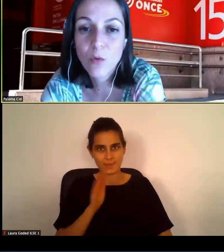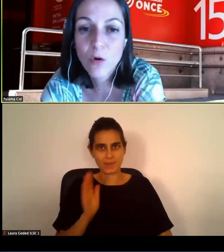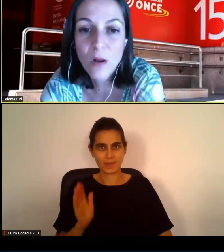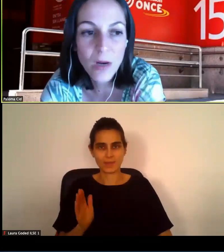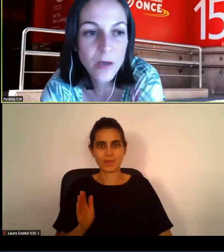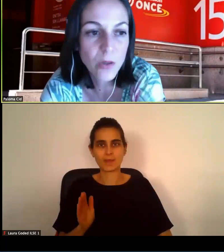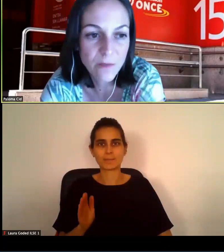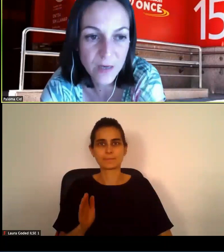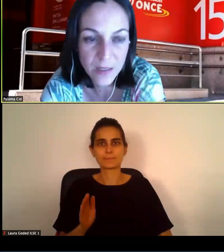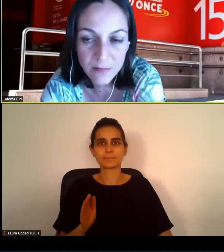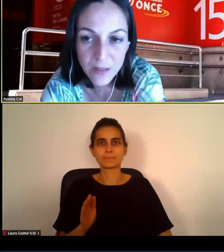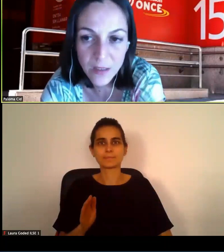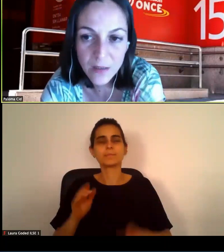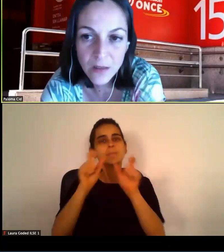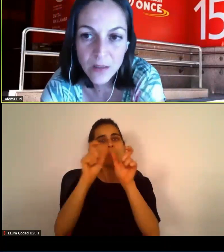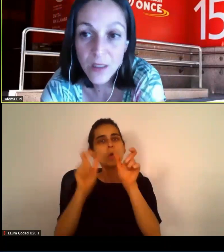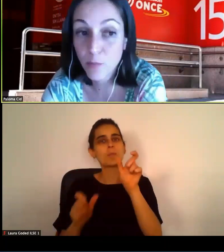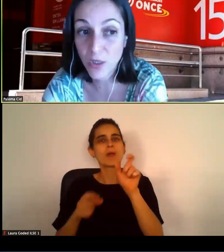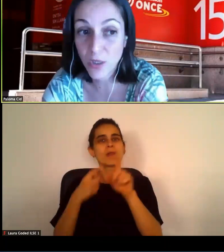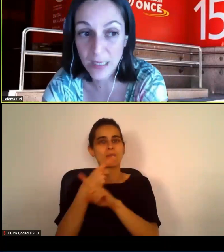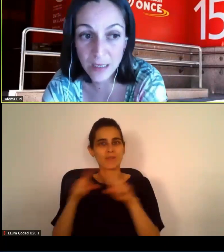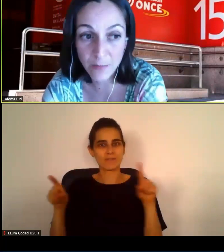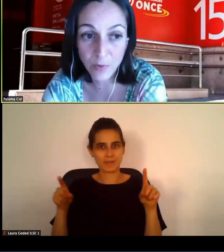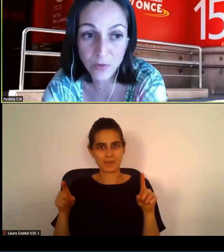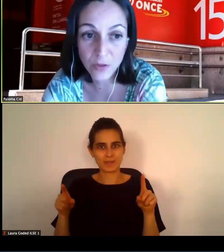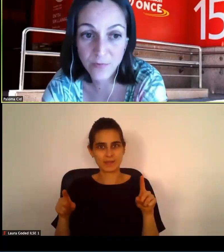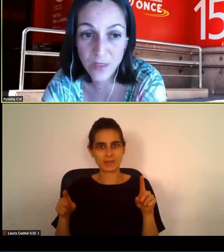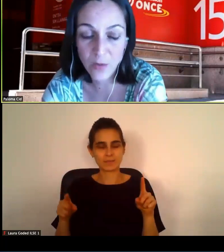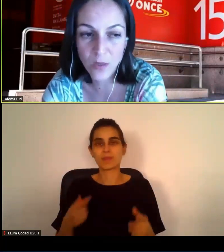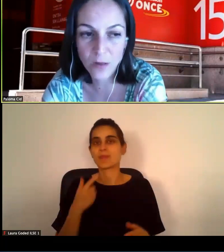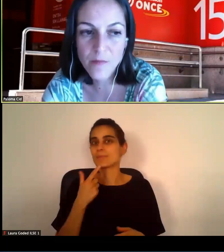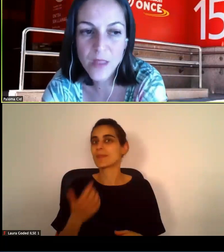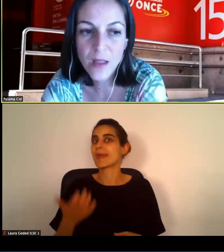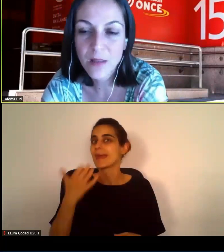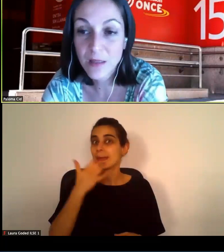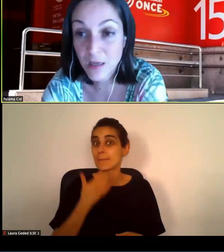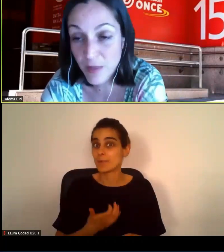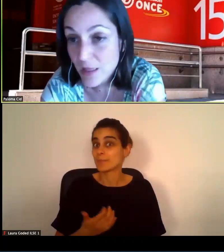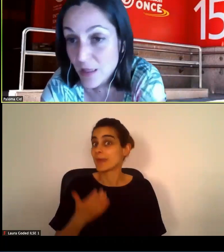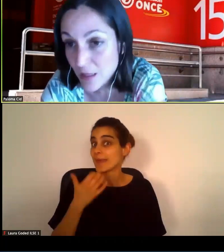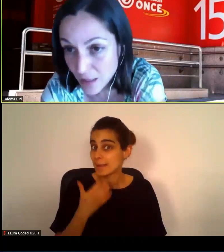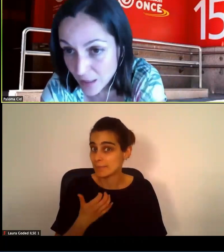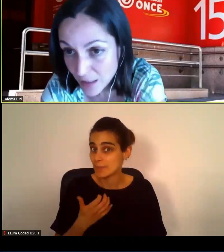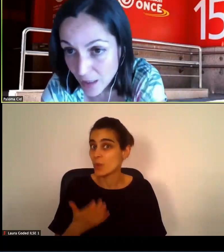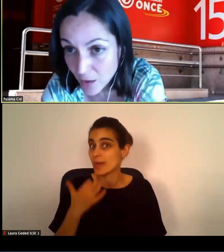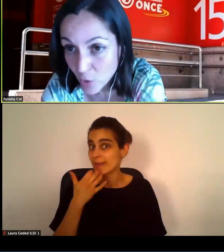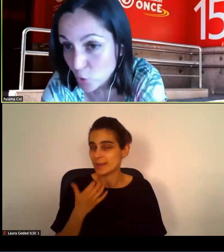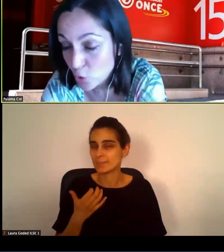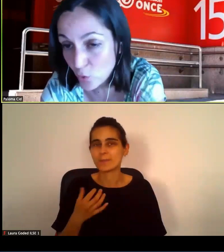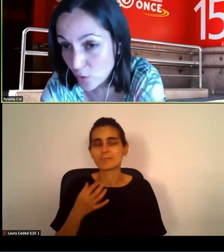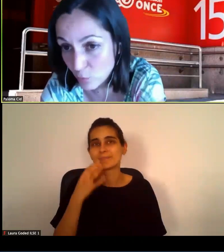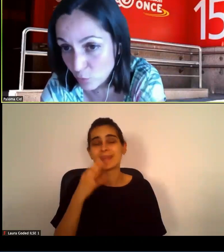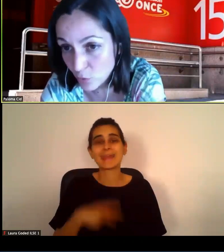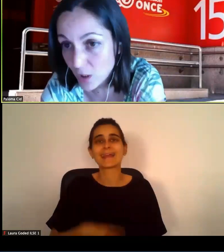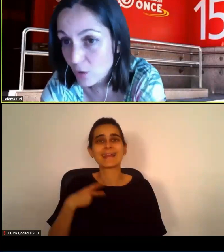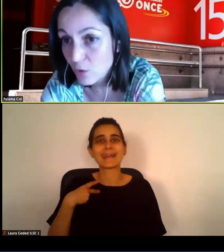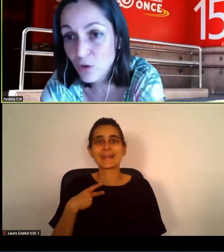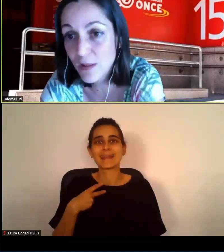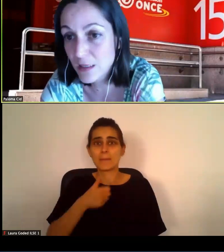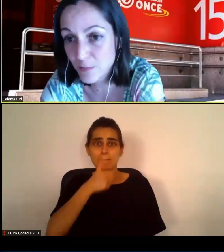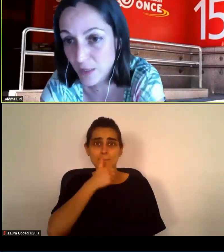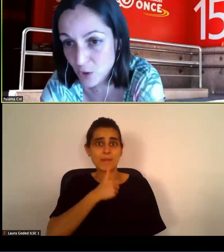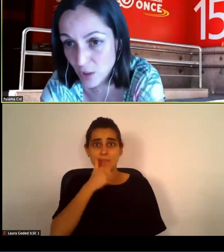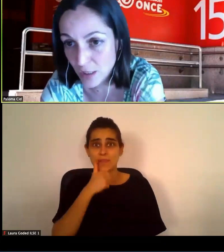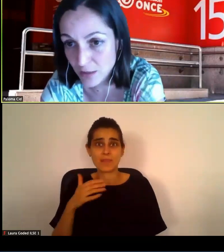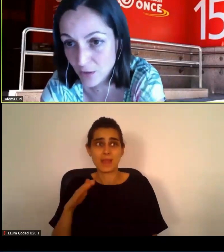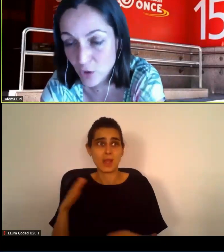un vocabulario diferente y poner ejemplos, ¿de acuerdo? Tener paciencia en general con todo el mundo y con todas